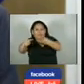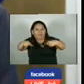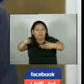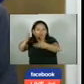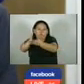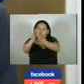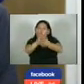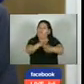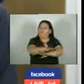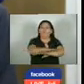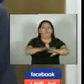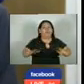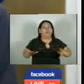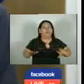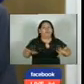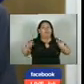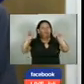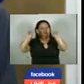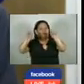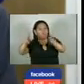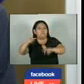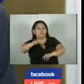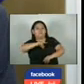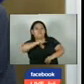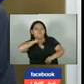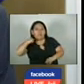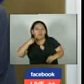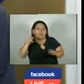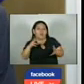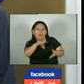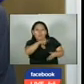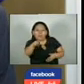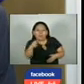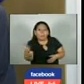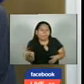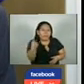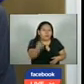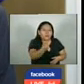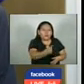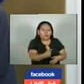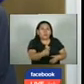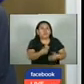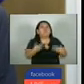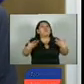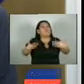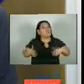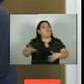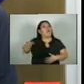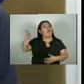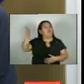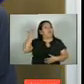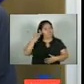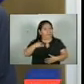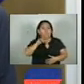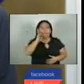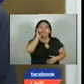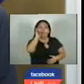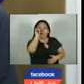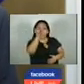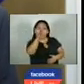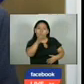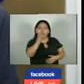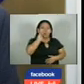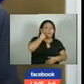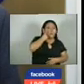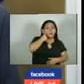los crímenes en contra de la población y como ya se lo demostramos con el cerco militar